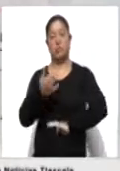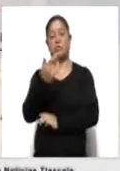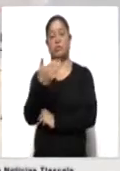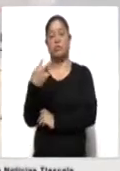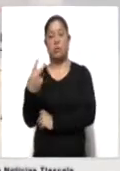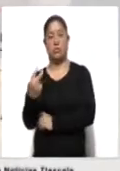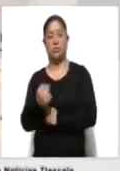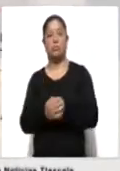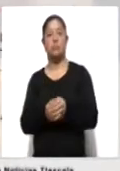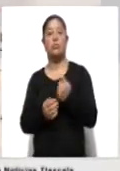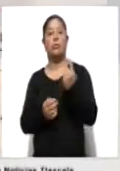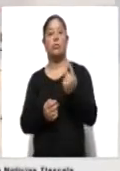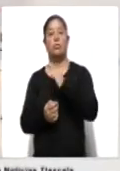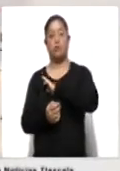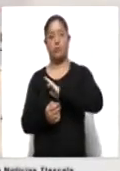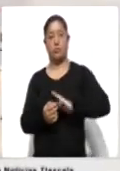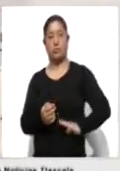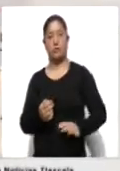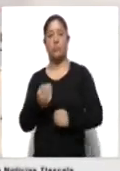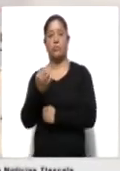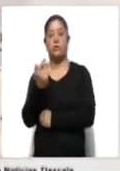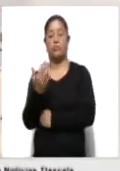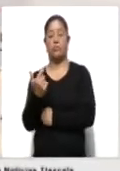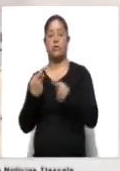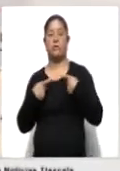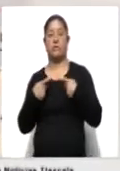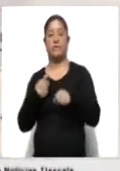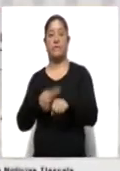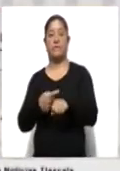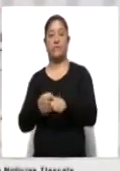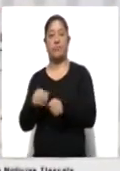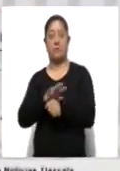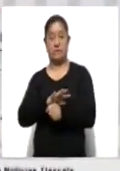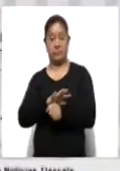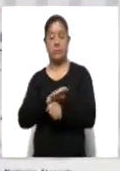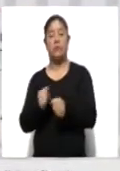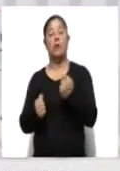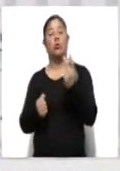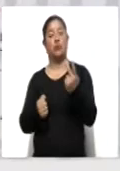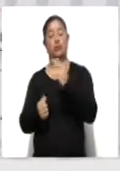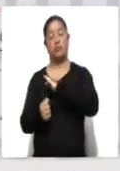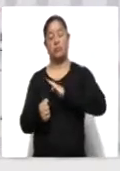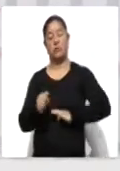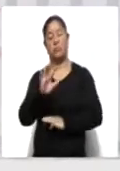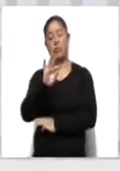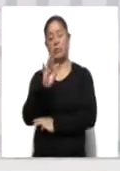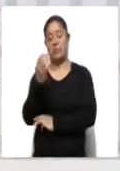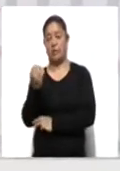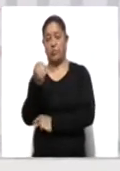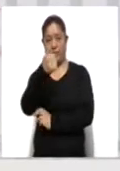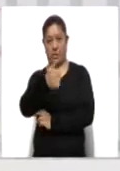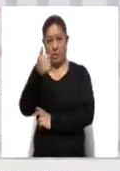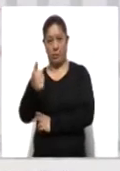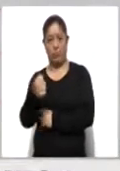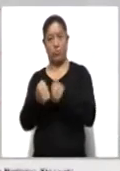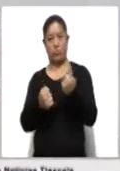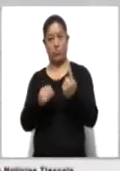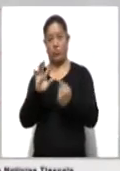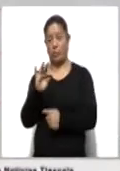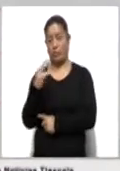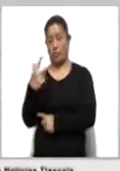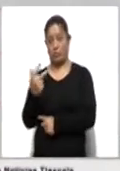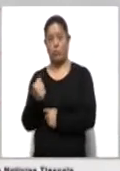San José Teacalco 52, Atlangatepec 50, Texoloc y Santorum 49, Citlaltepec